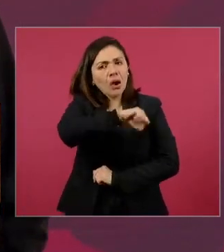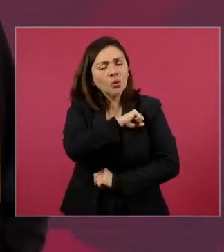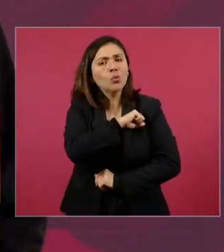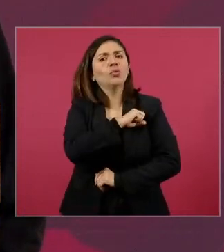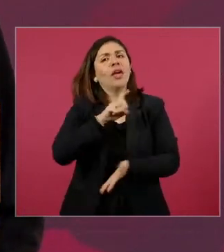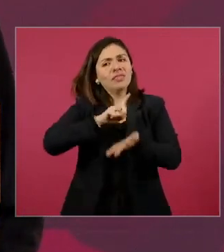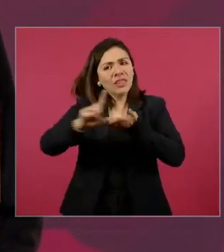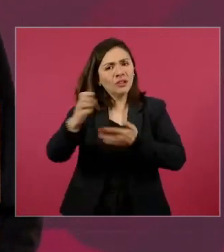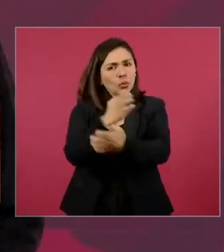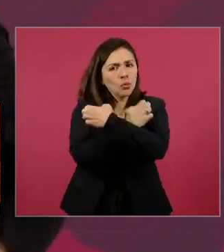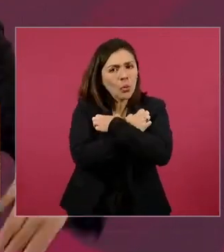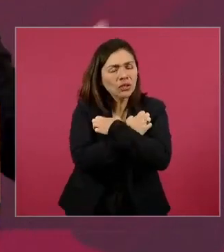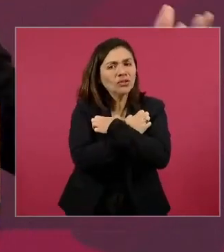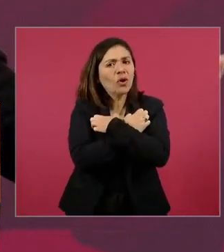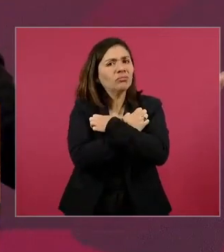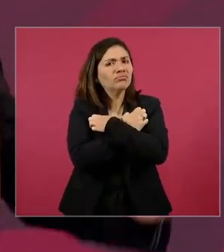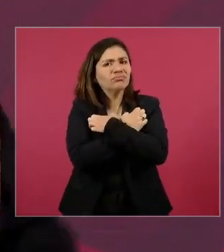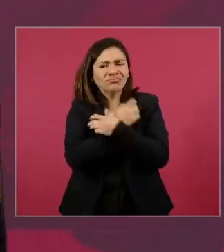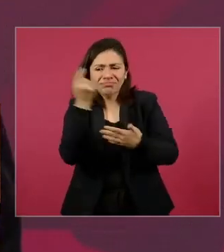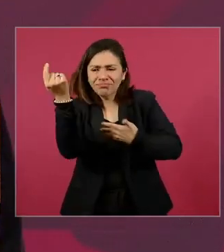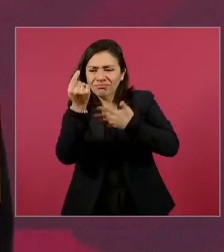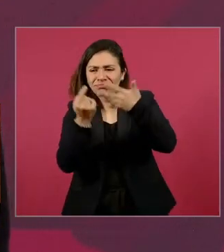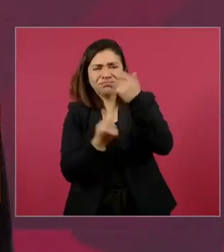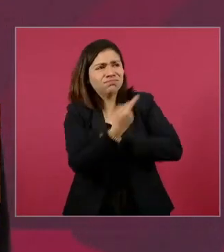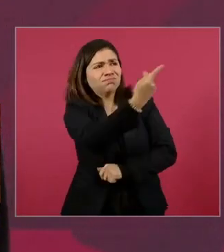del pueblo a la educación. Somos distintos,